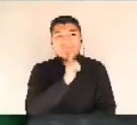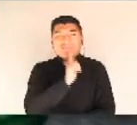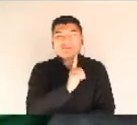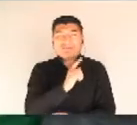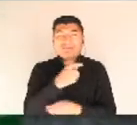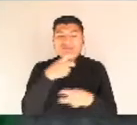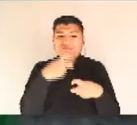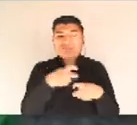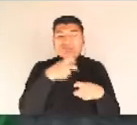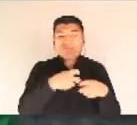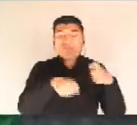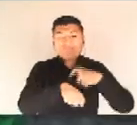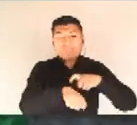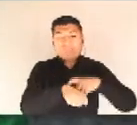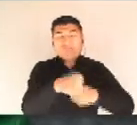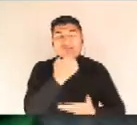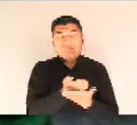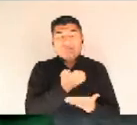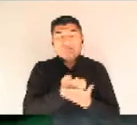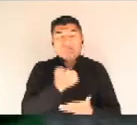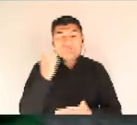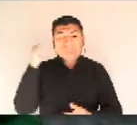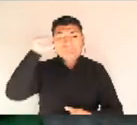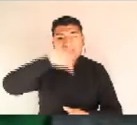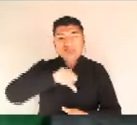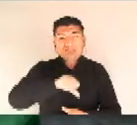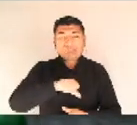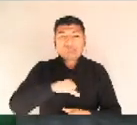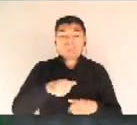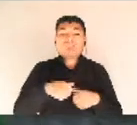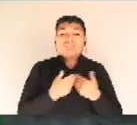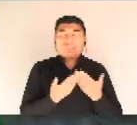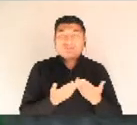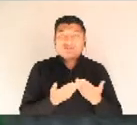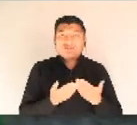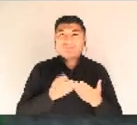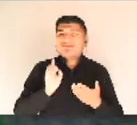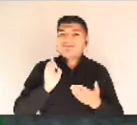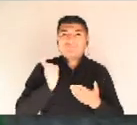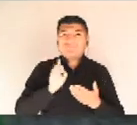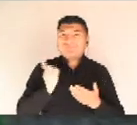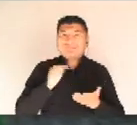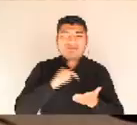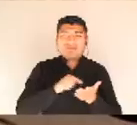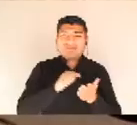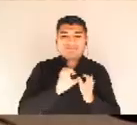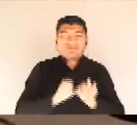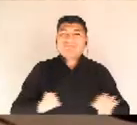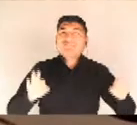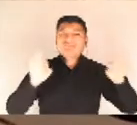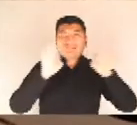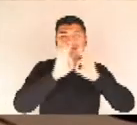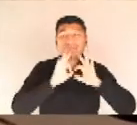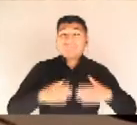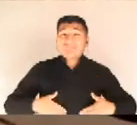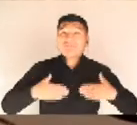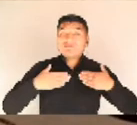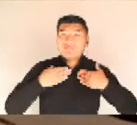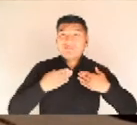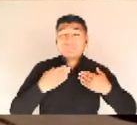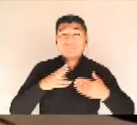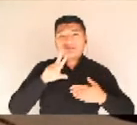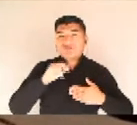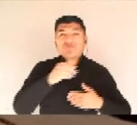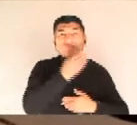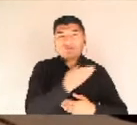grandes dificultades económicas financieras no es eso nomás por tanto en la vida no son